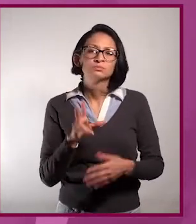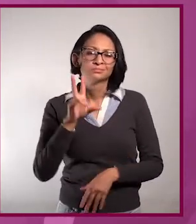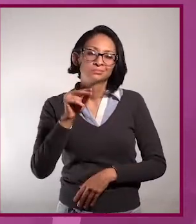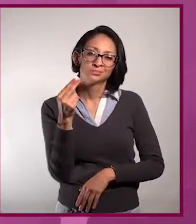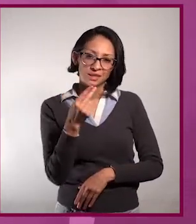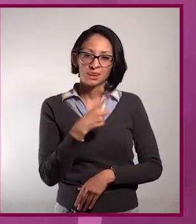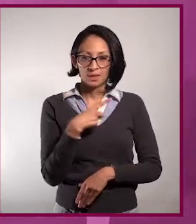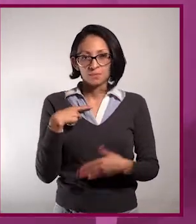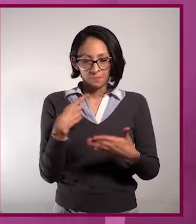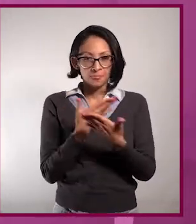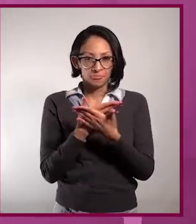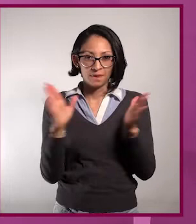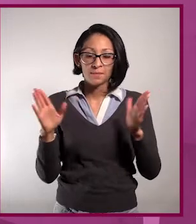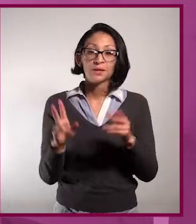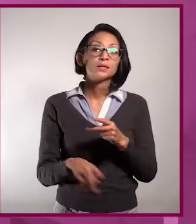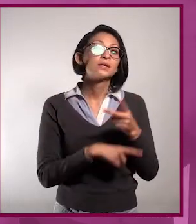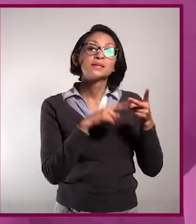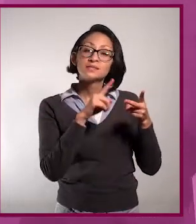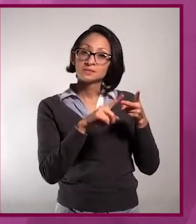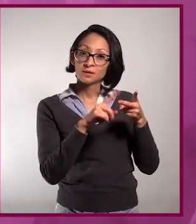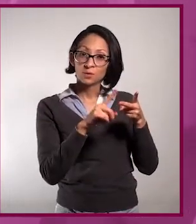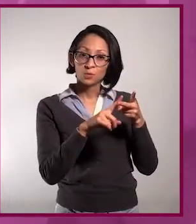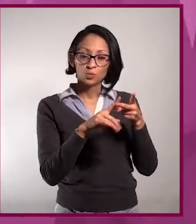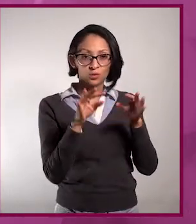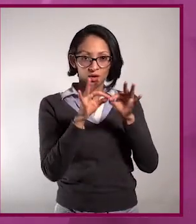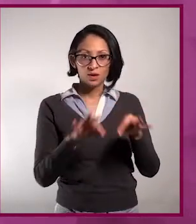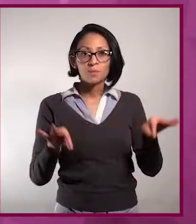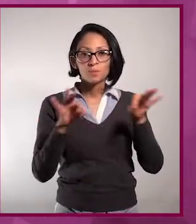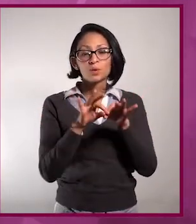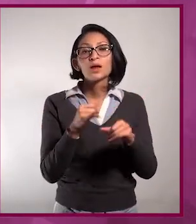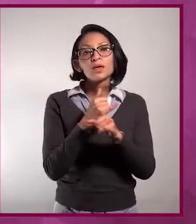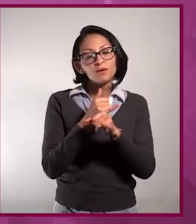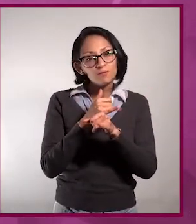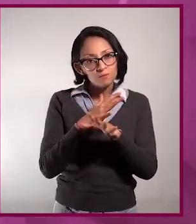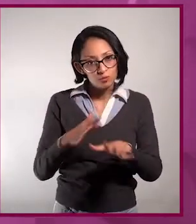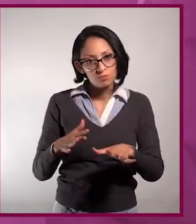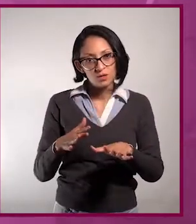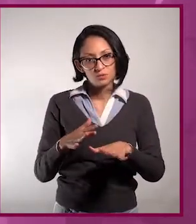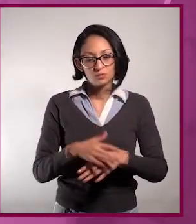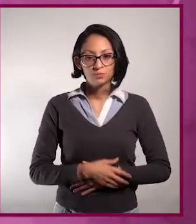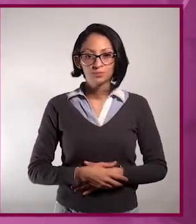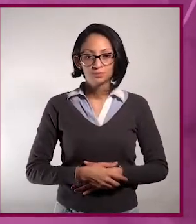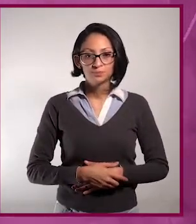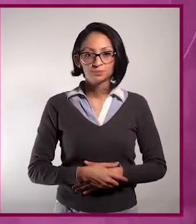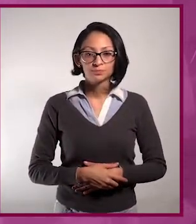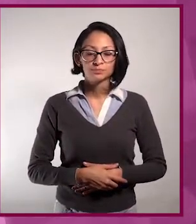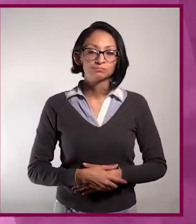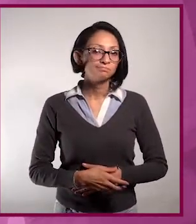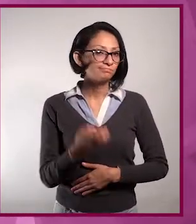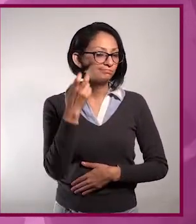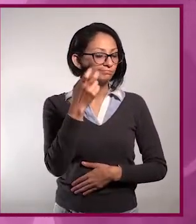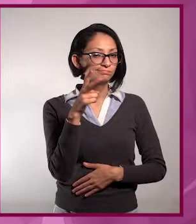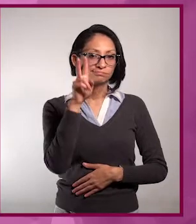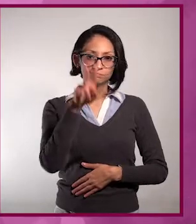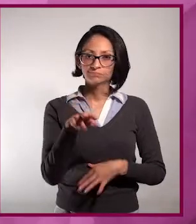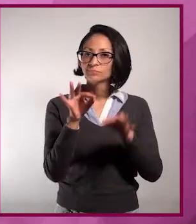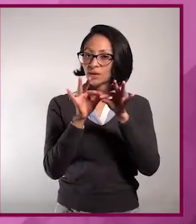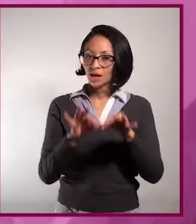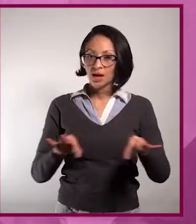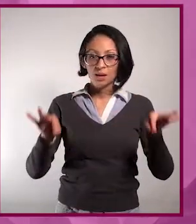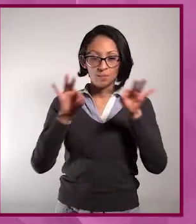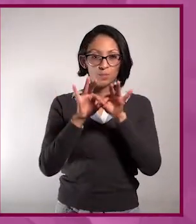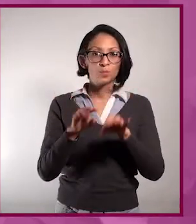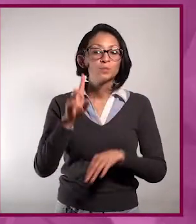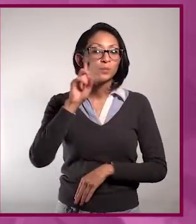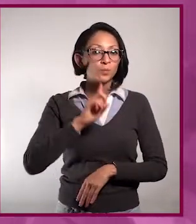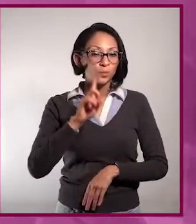tema. El segundo punto del que quiero hablarles es el tema de información. Es tan importante que las